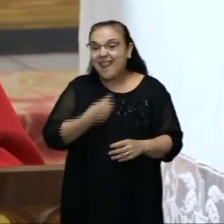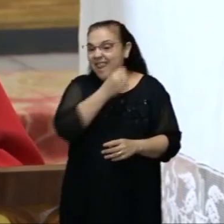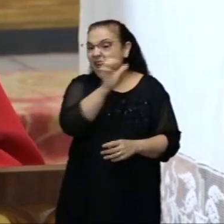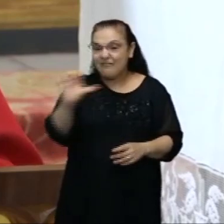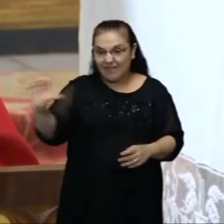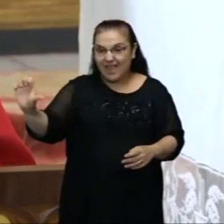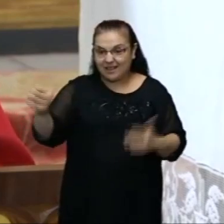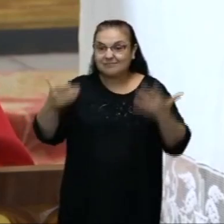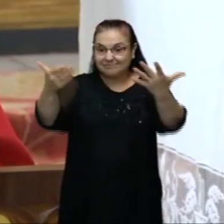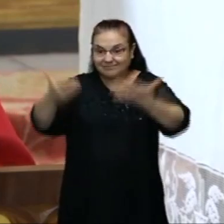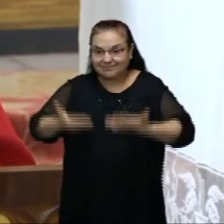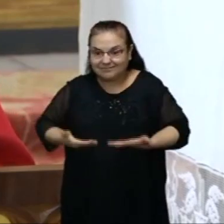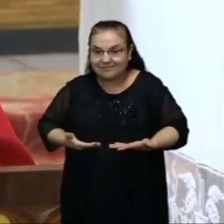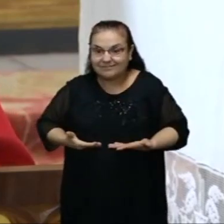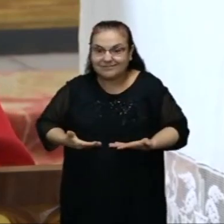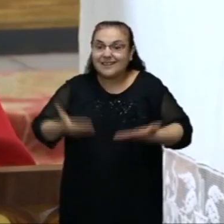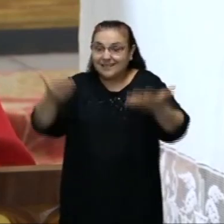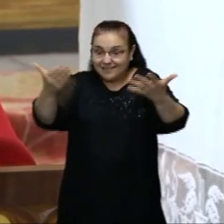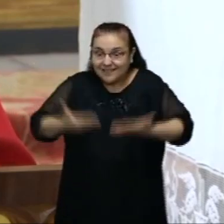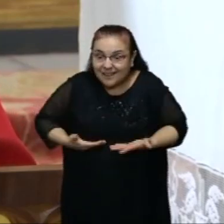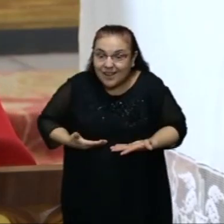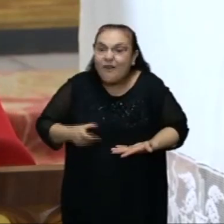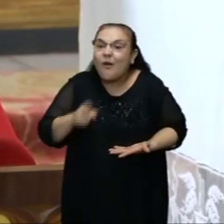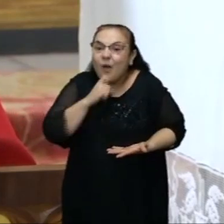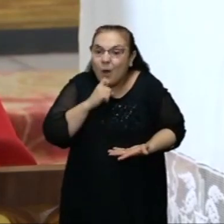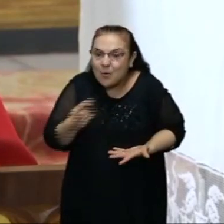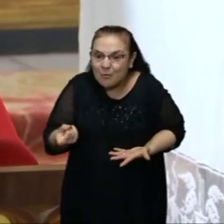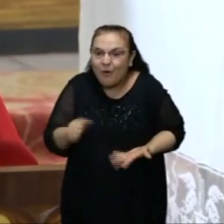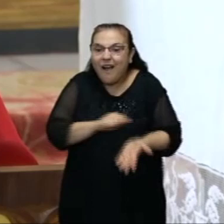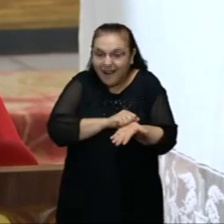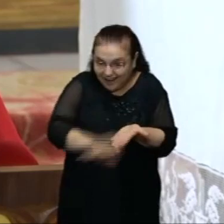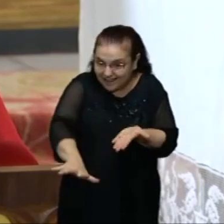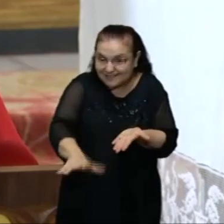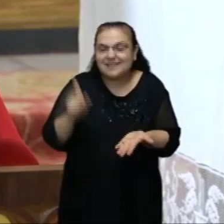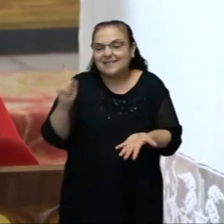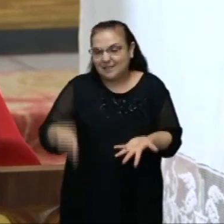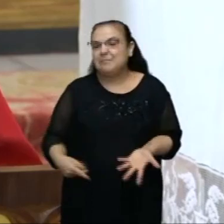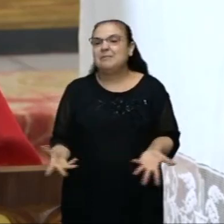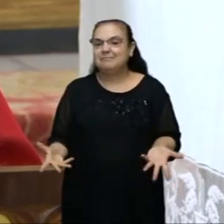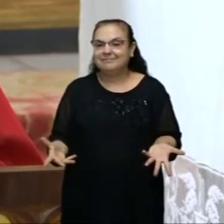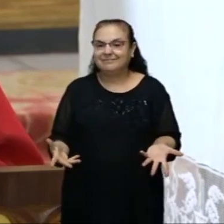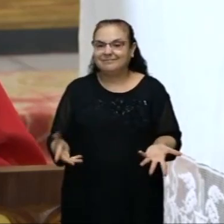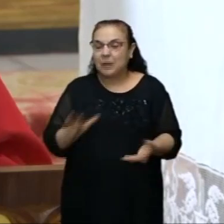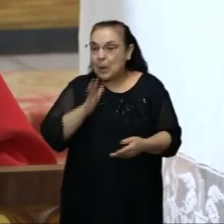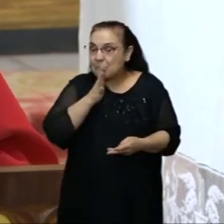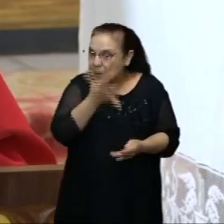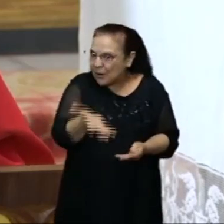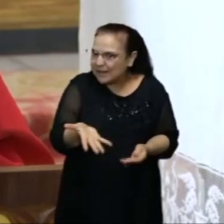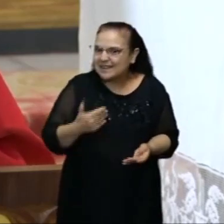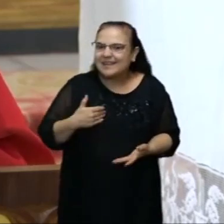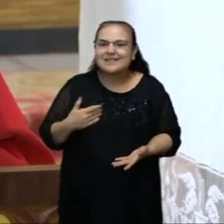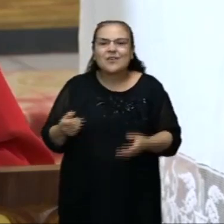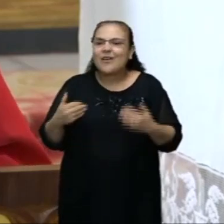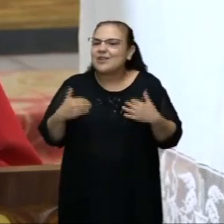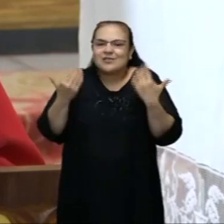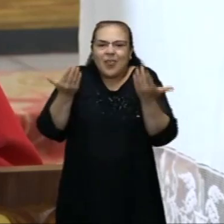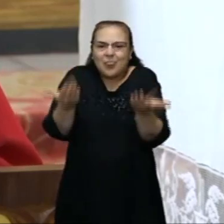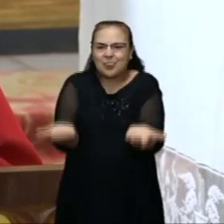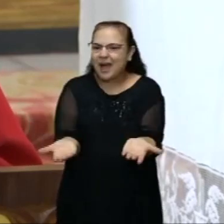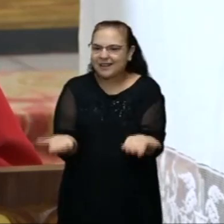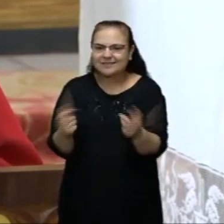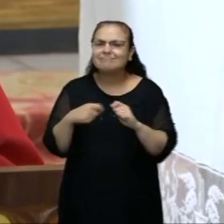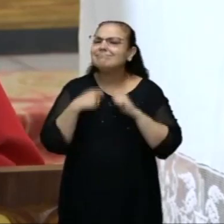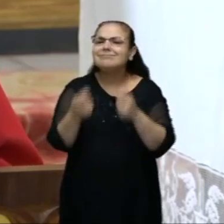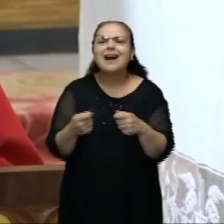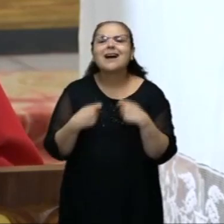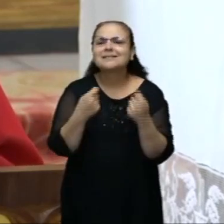que habían recibido la habían recibido también de forma gratuita, y ellos tenían que dar